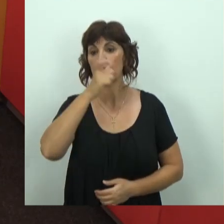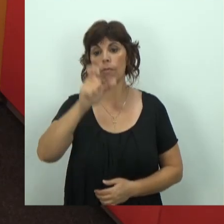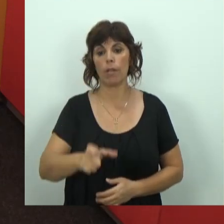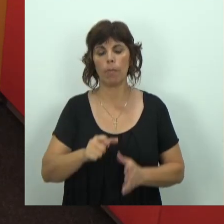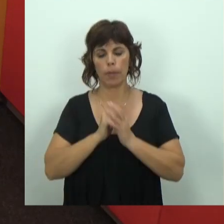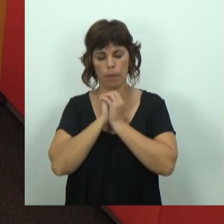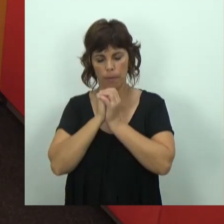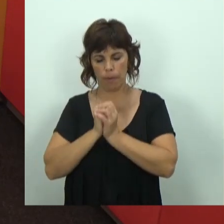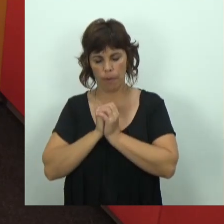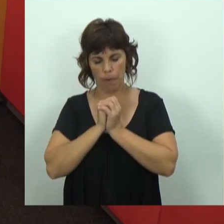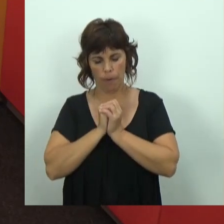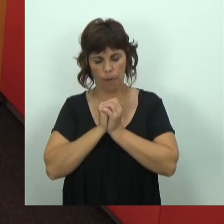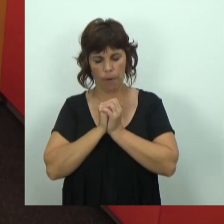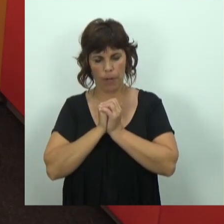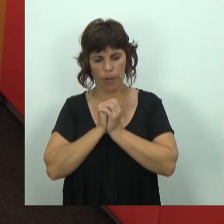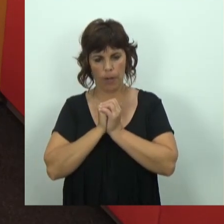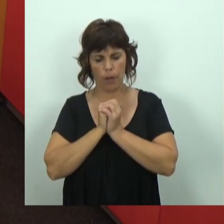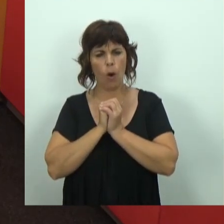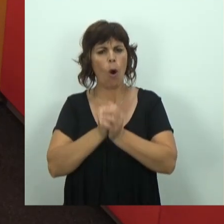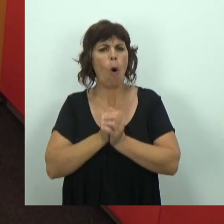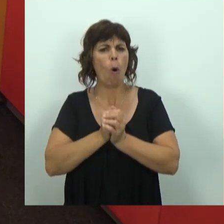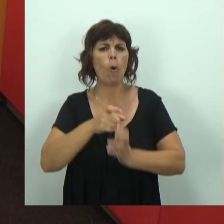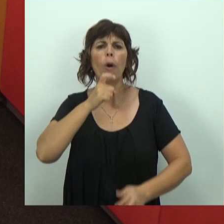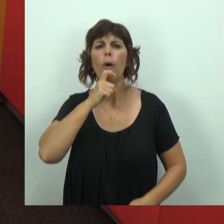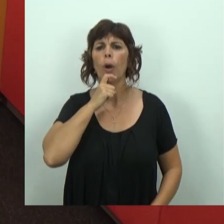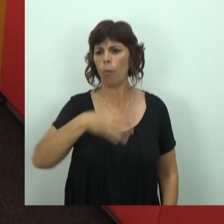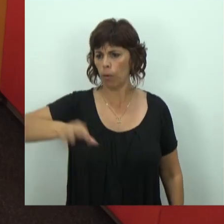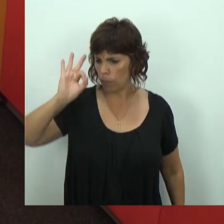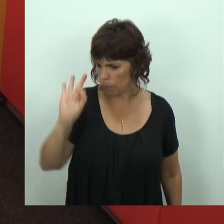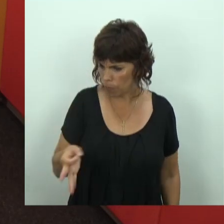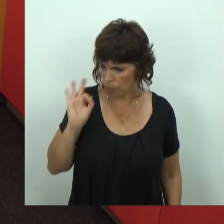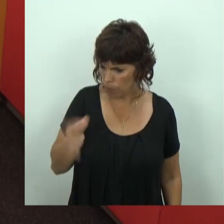uno ora verdaderamente, I mean real, de verdad,